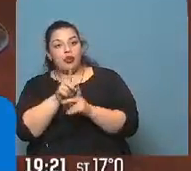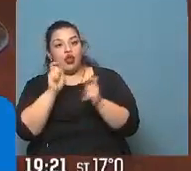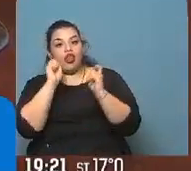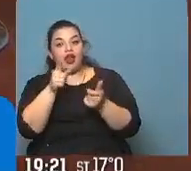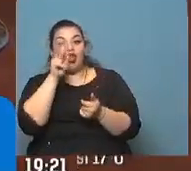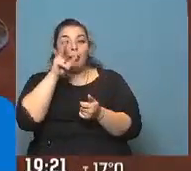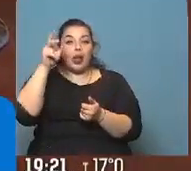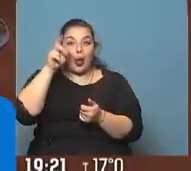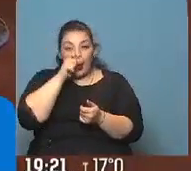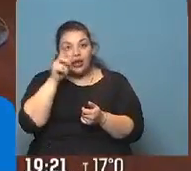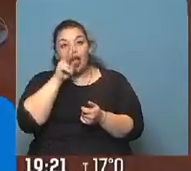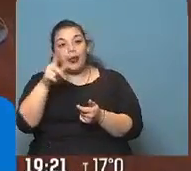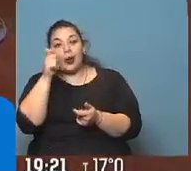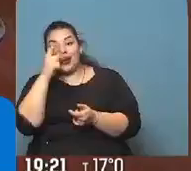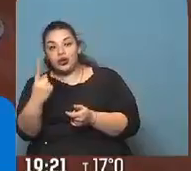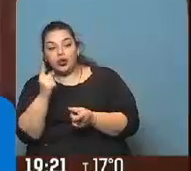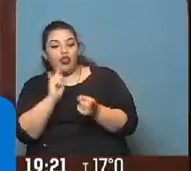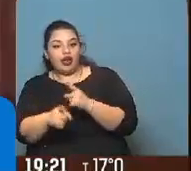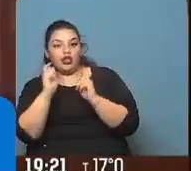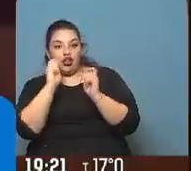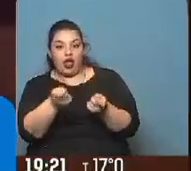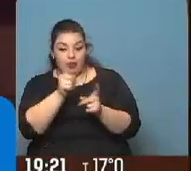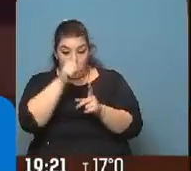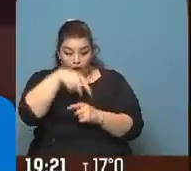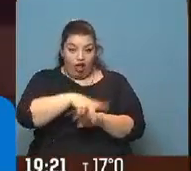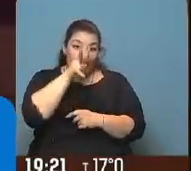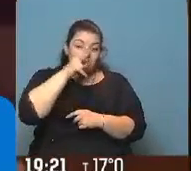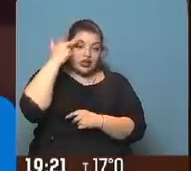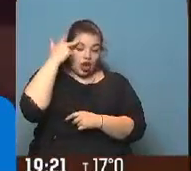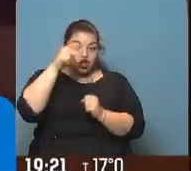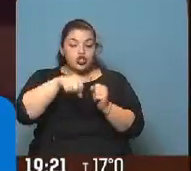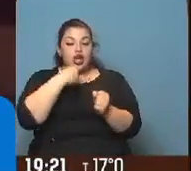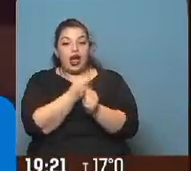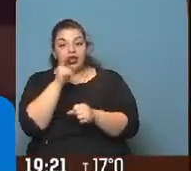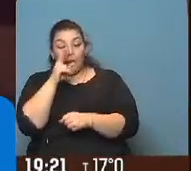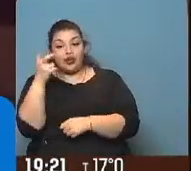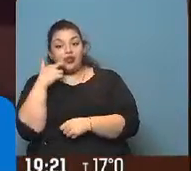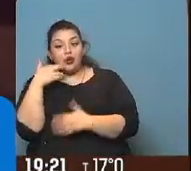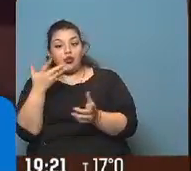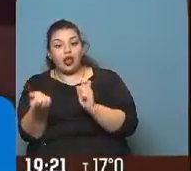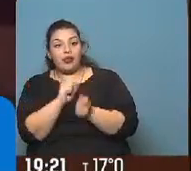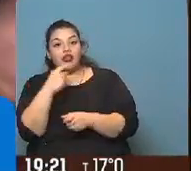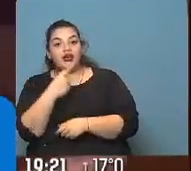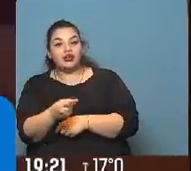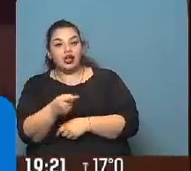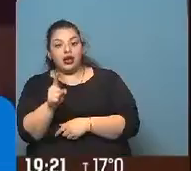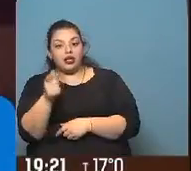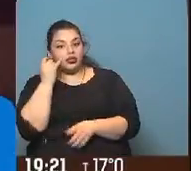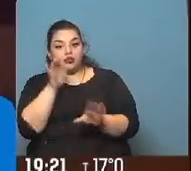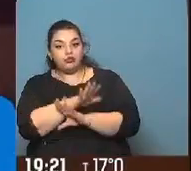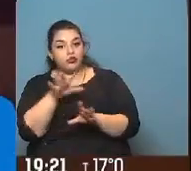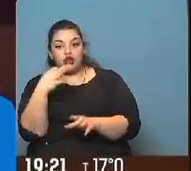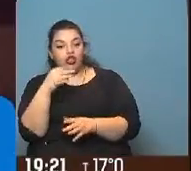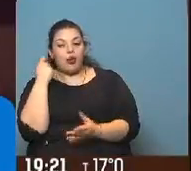2021 que eso lo pueda disponer 2018 y 2019 para cerrar el programa financiero y decirle al mercado no tengo que salir a colocar